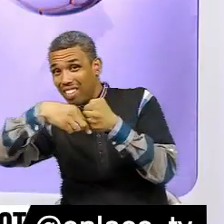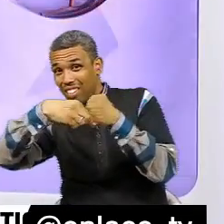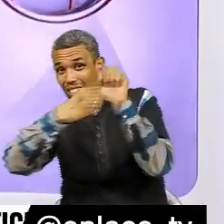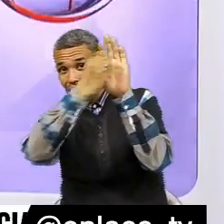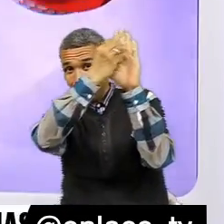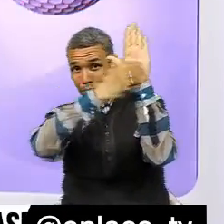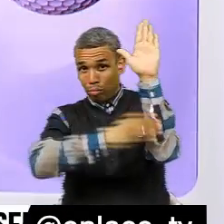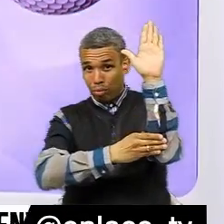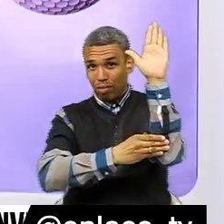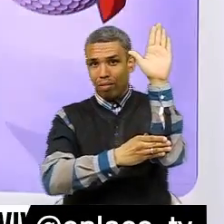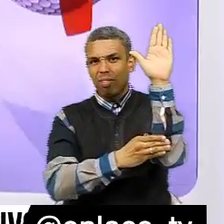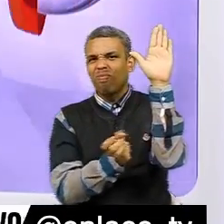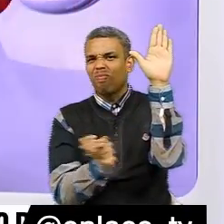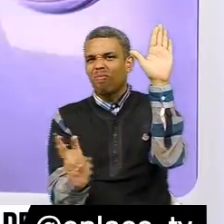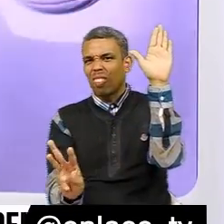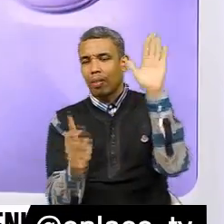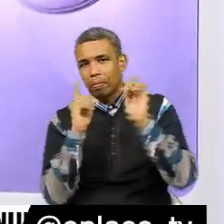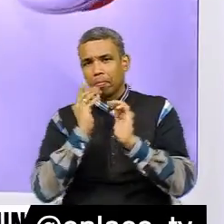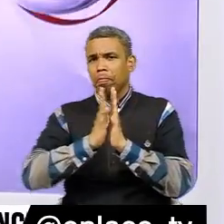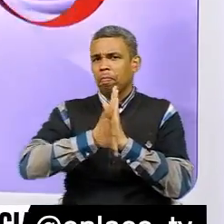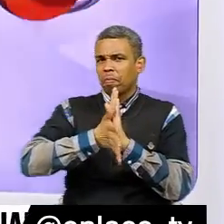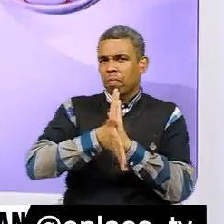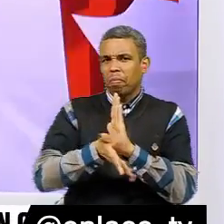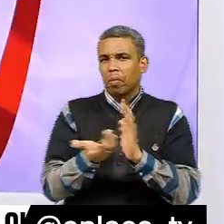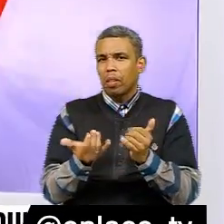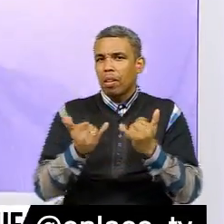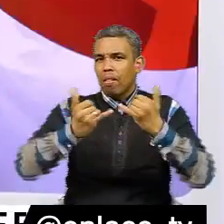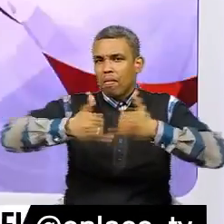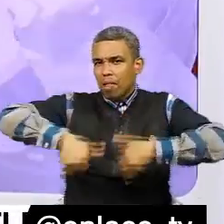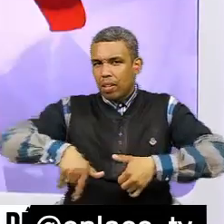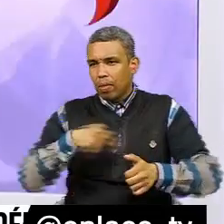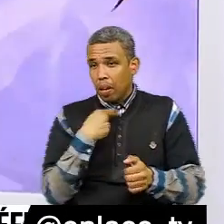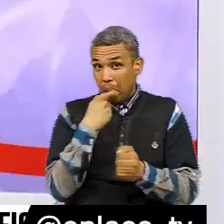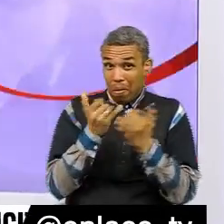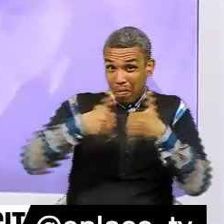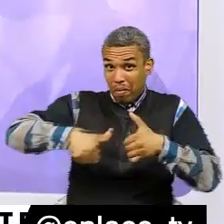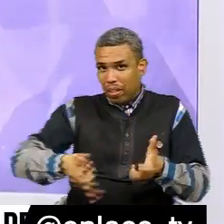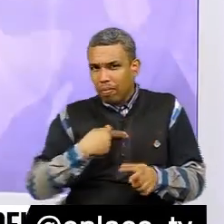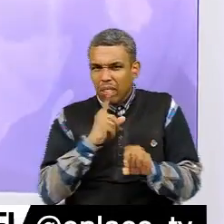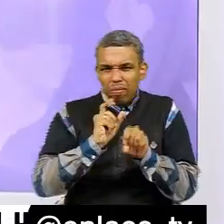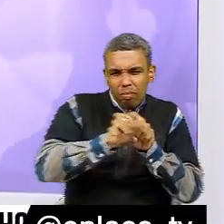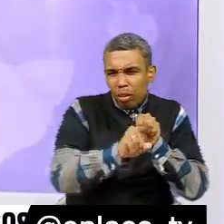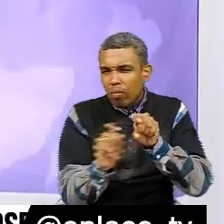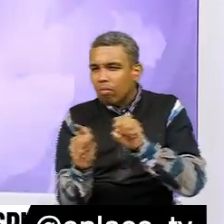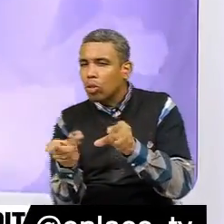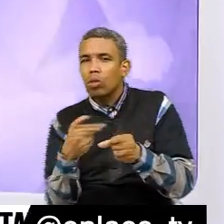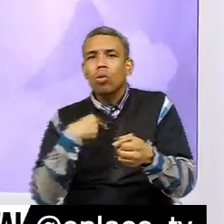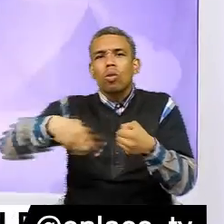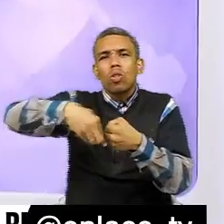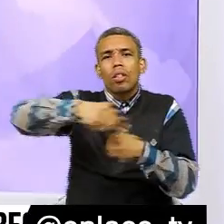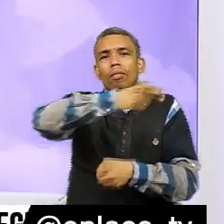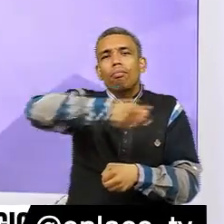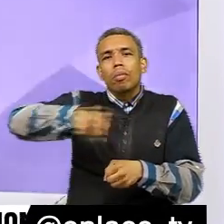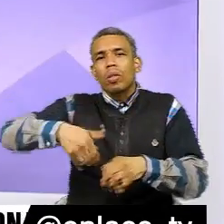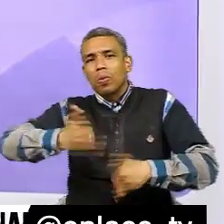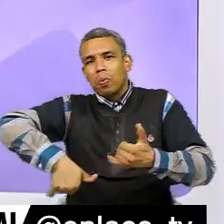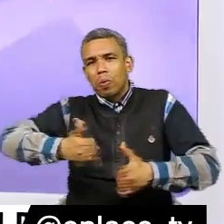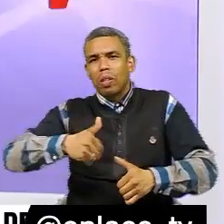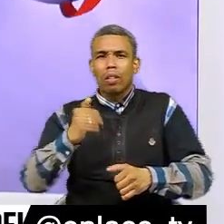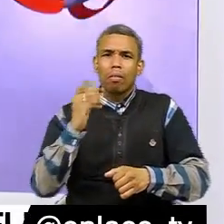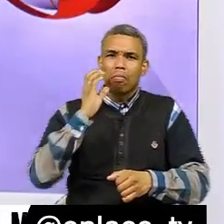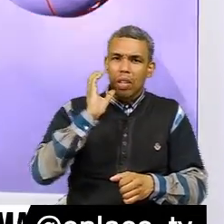Luego del partido, las reacciones tanto de Once Caldas como del cuadro visitante, el conjunto de nuestra tierra, el equipo